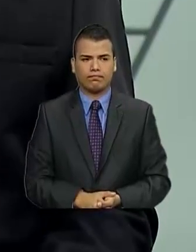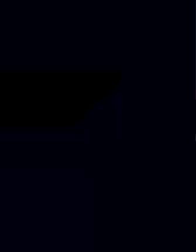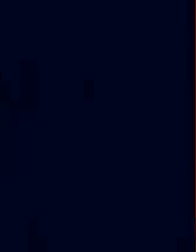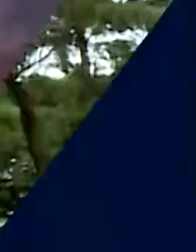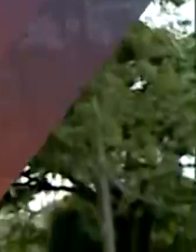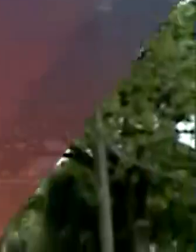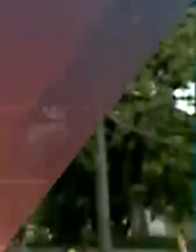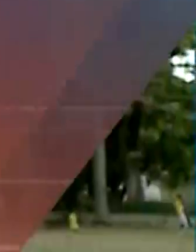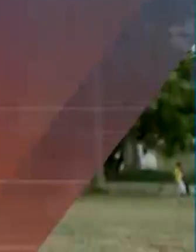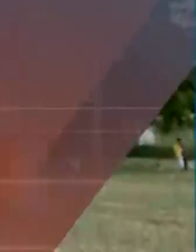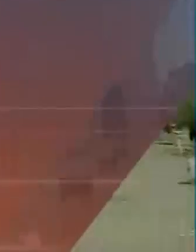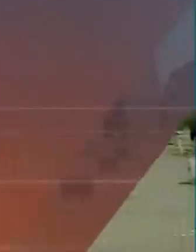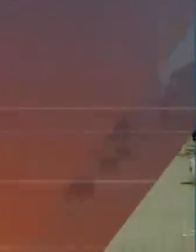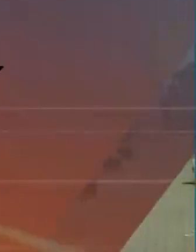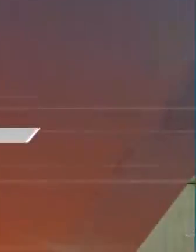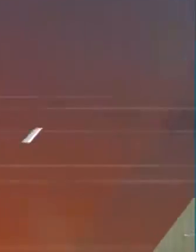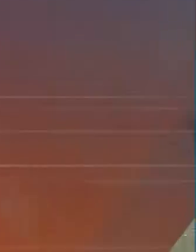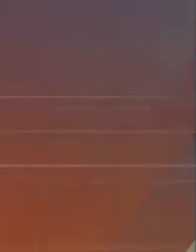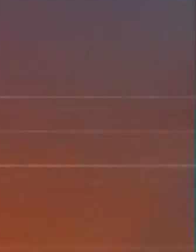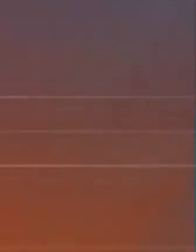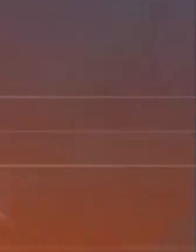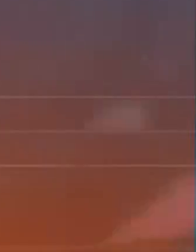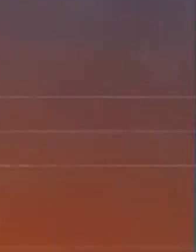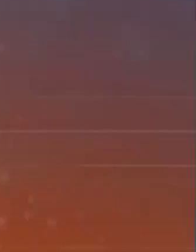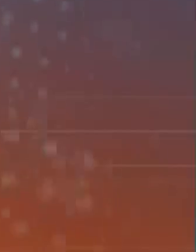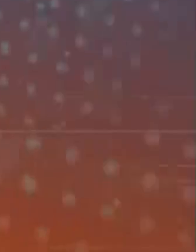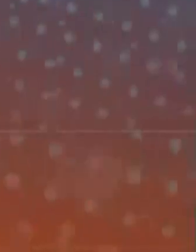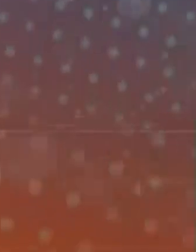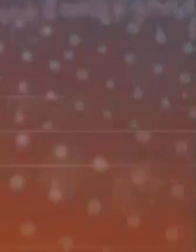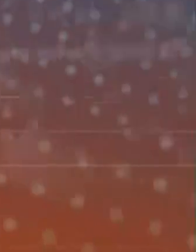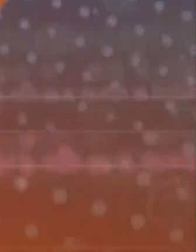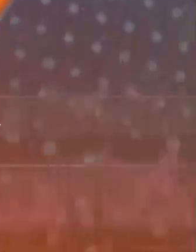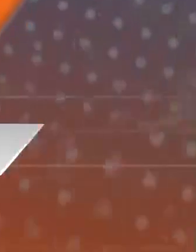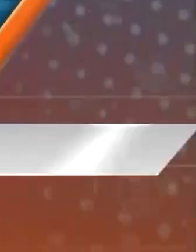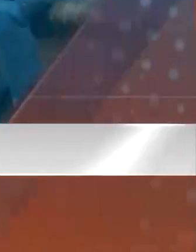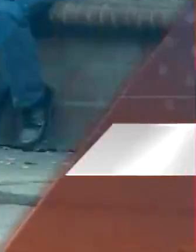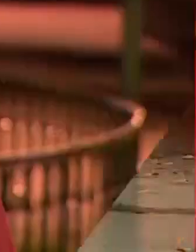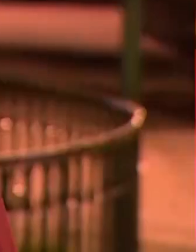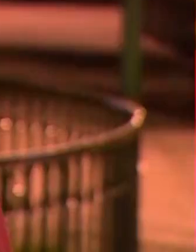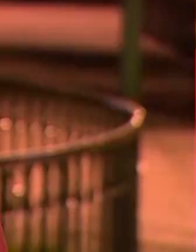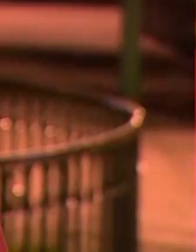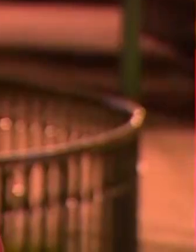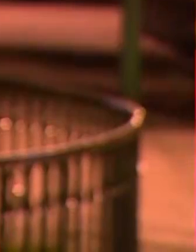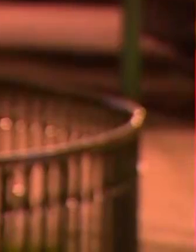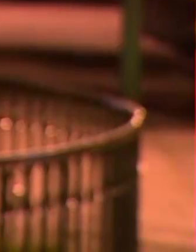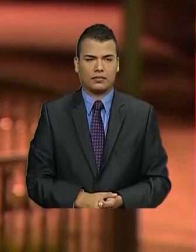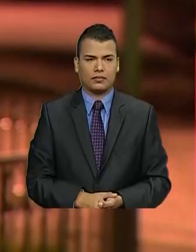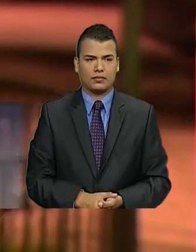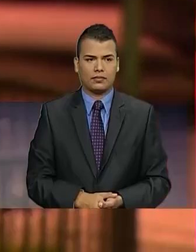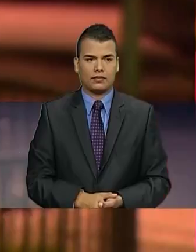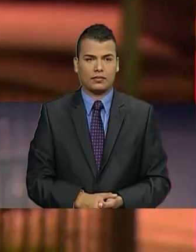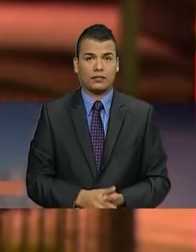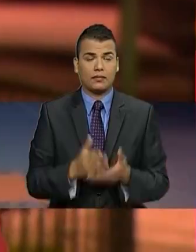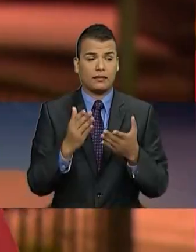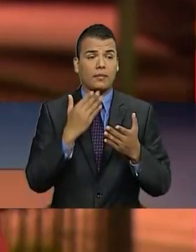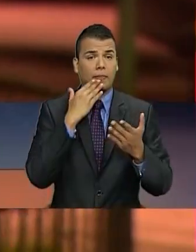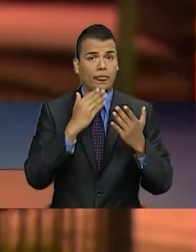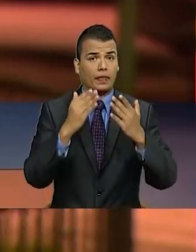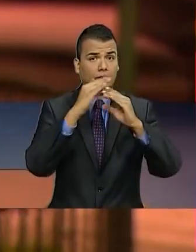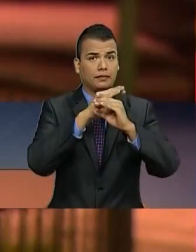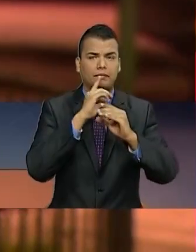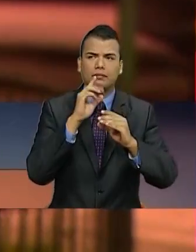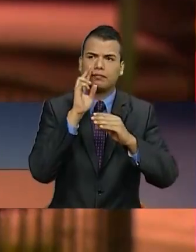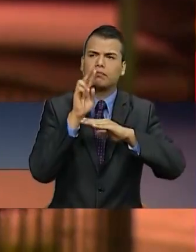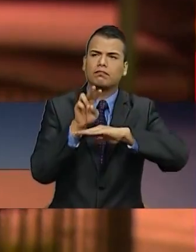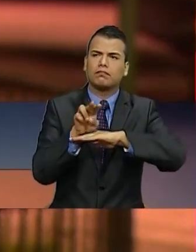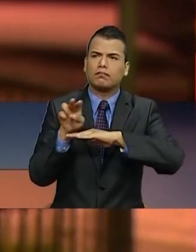González. Puerto Tejada, sus noticias, historias y crónicas. Gracias, buenas noches. Pues seguimos midiéndole el